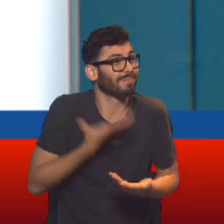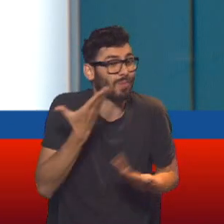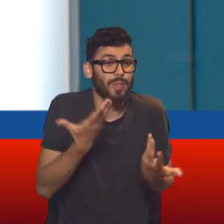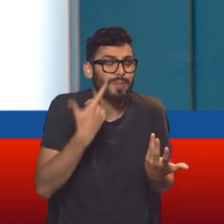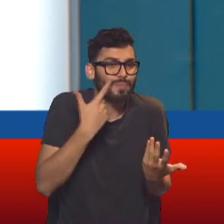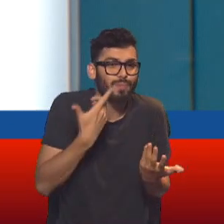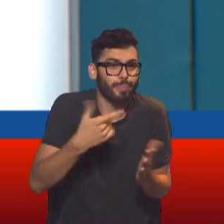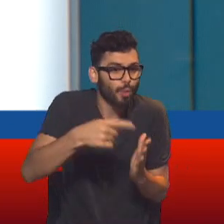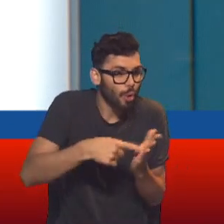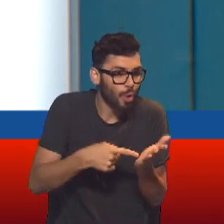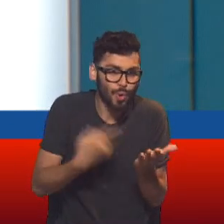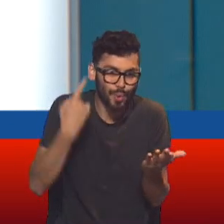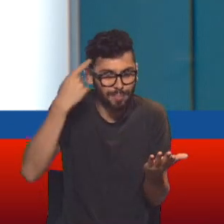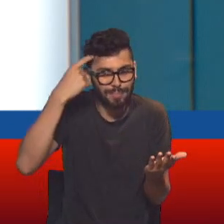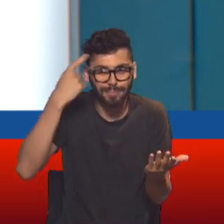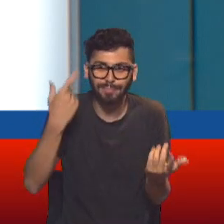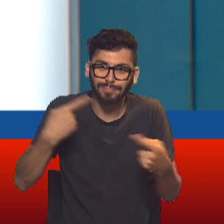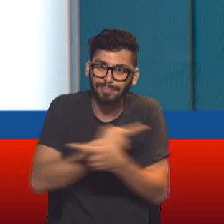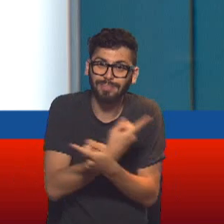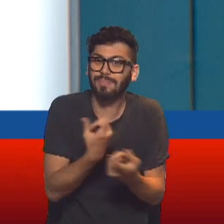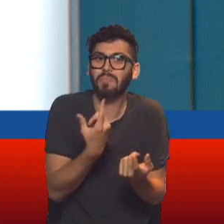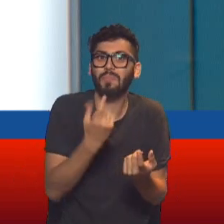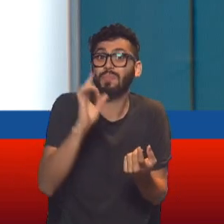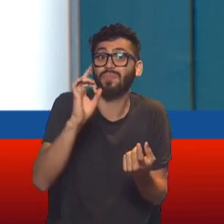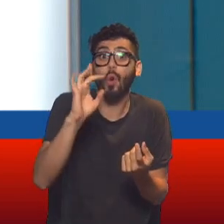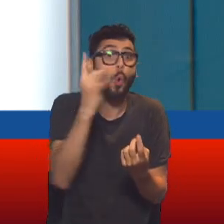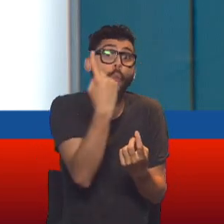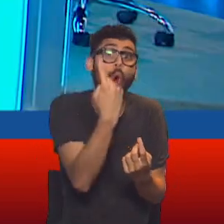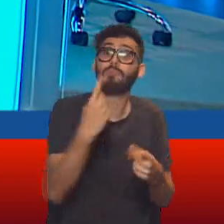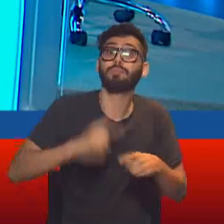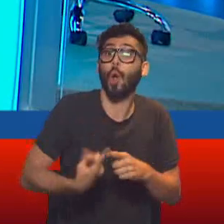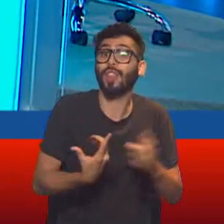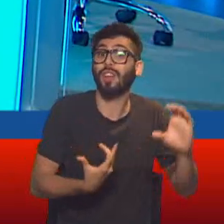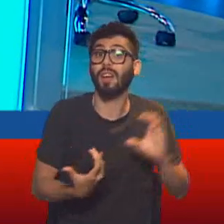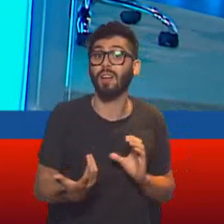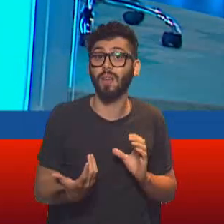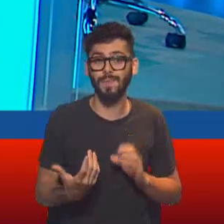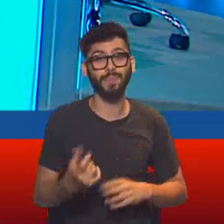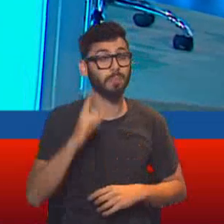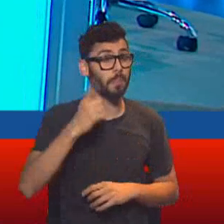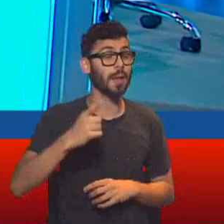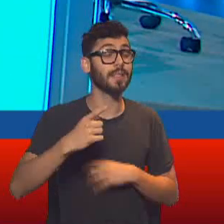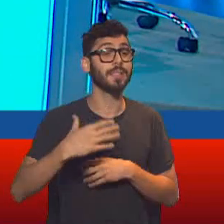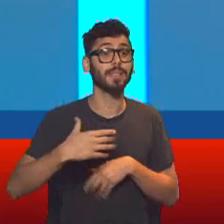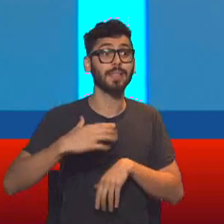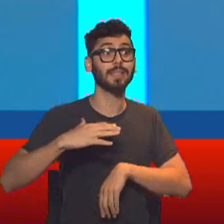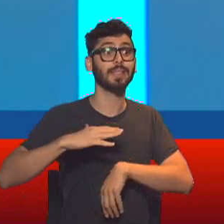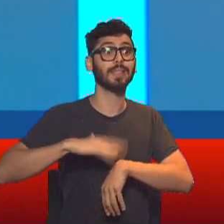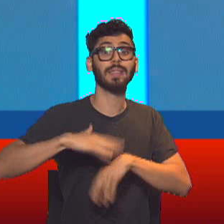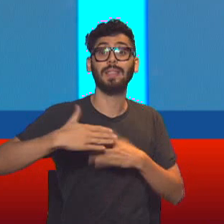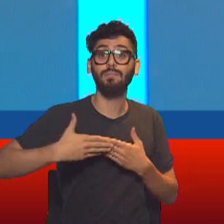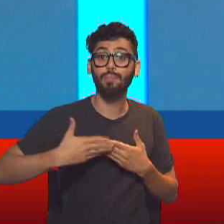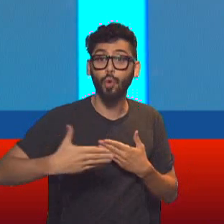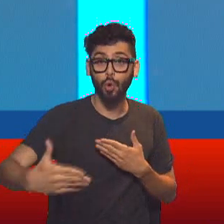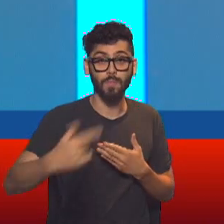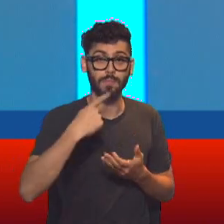mires, tenía mucho sentido, ¿sí? Más Sí, que una claro. cuestión política. Sí, influye en la cuota, en el tiempo, ¿no? En el que persiste este préstamo también, con una